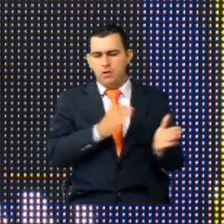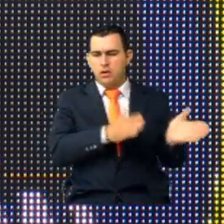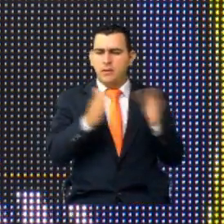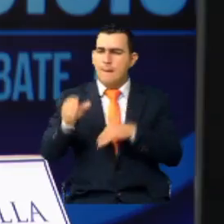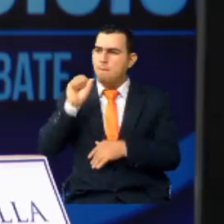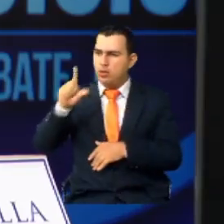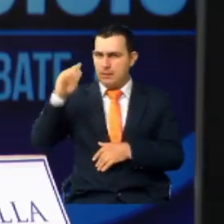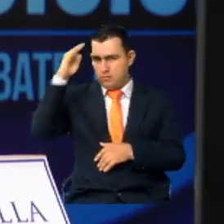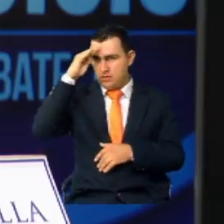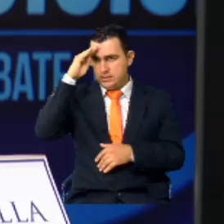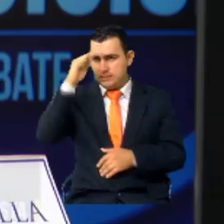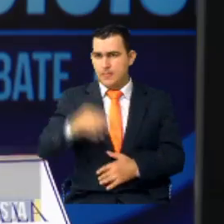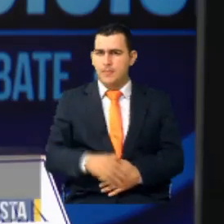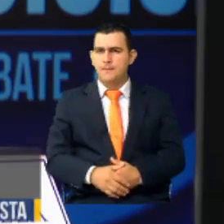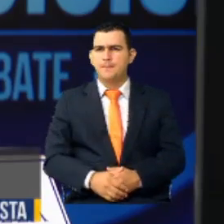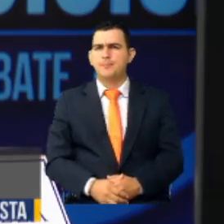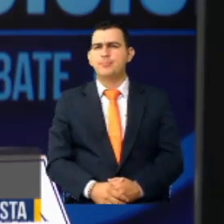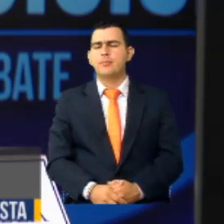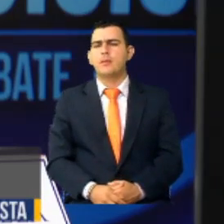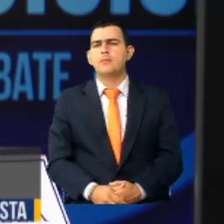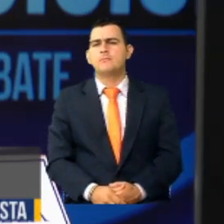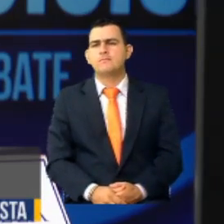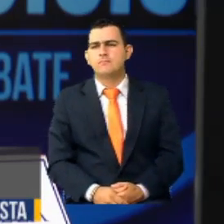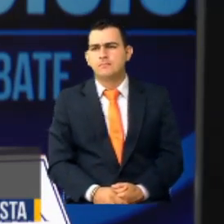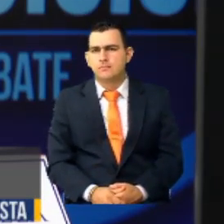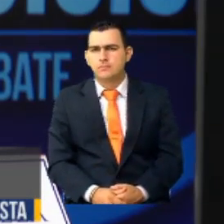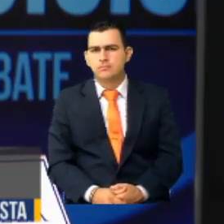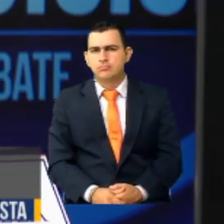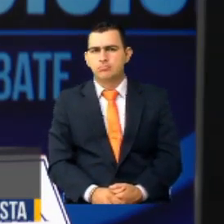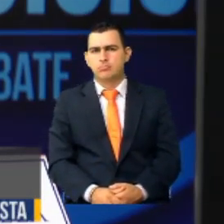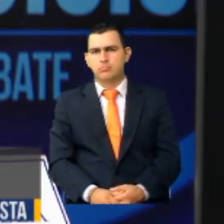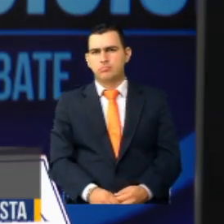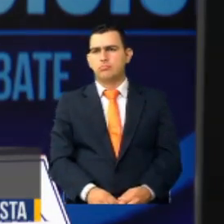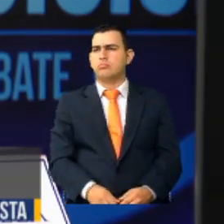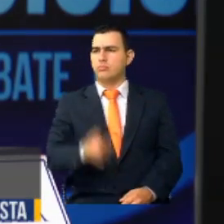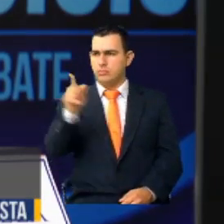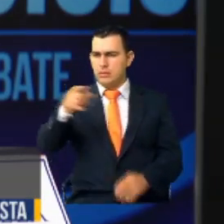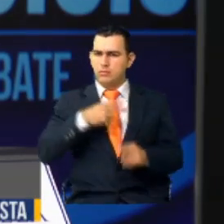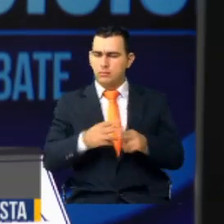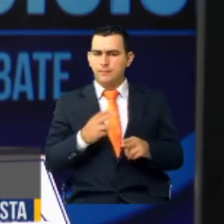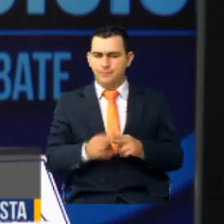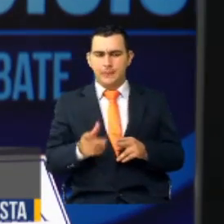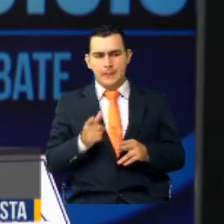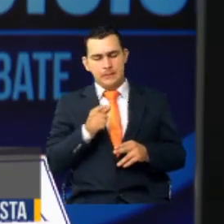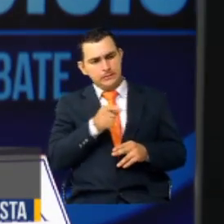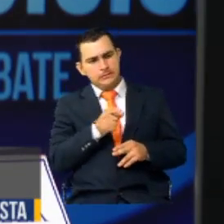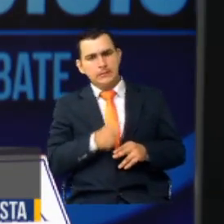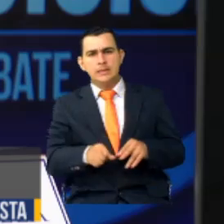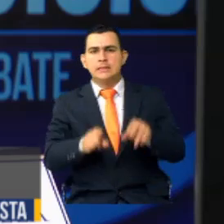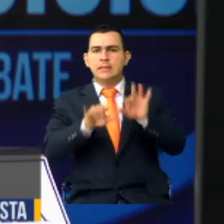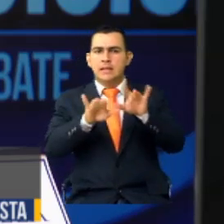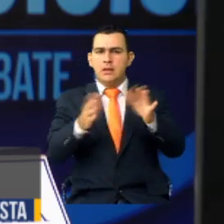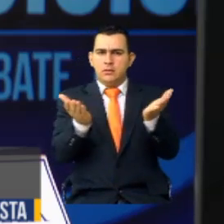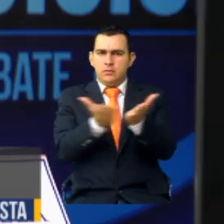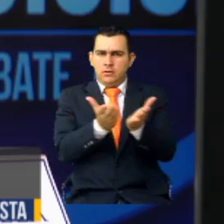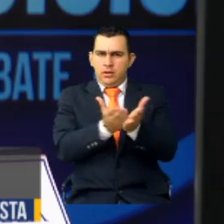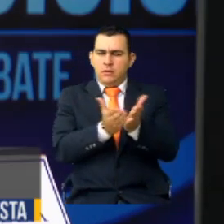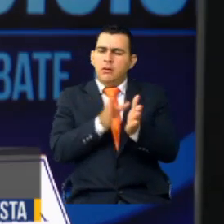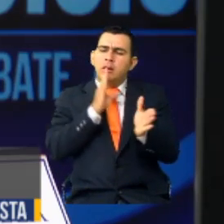Henao. Candidato, en un eventual gobierno suyo, ¿cuál sería el perfil del secretario de Educación que le